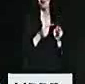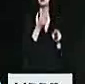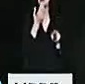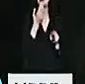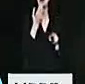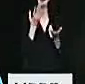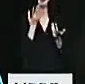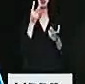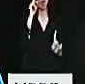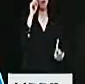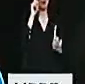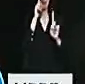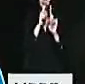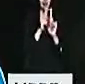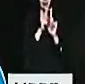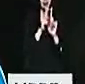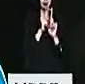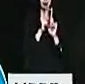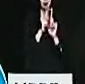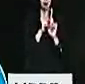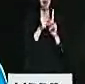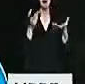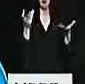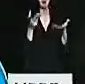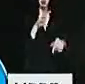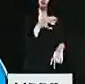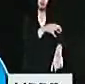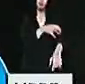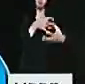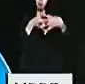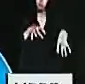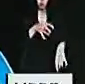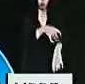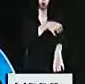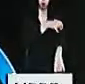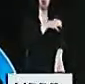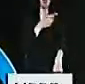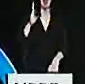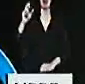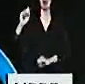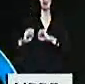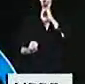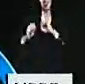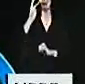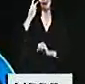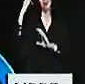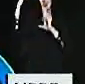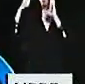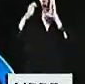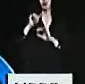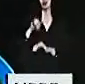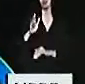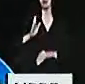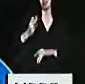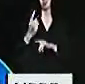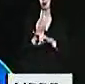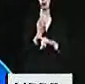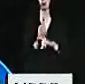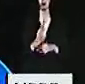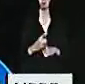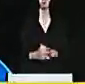del propósito aplicado a la descentralización precisamente desde las empresas. Los invito a que veamos una nota y seguimos conversando aquí en el panel